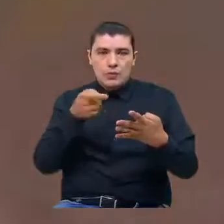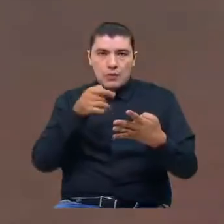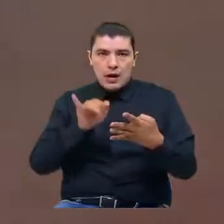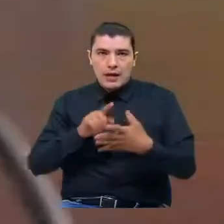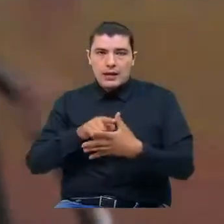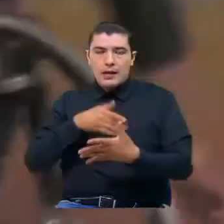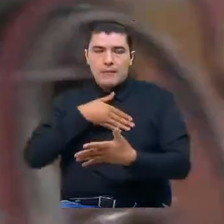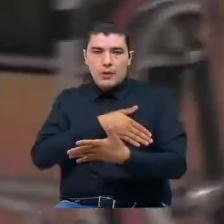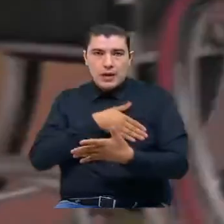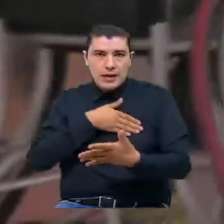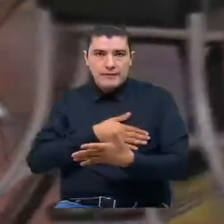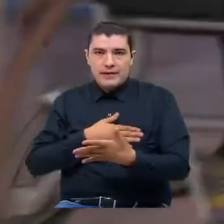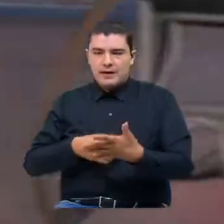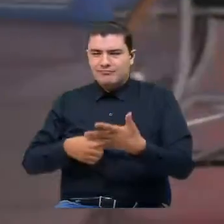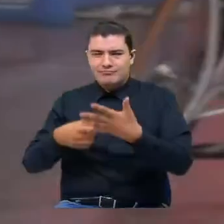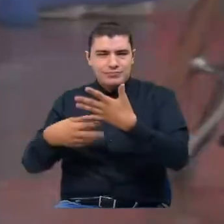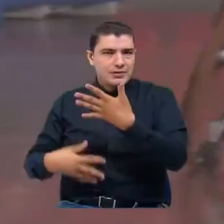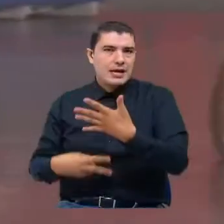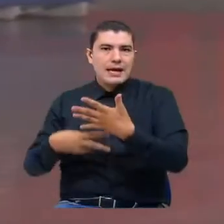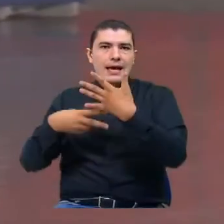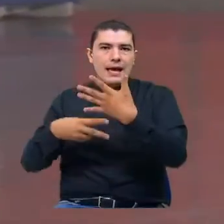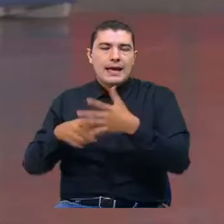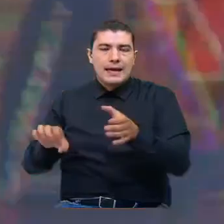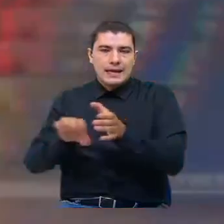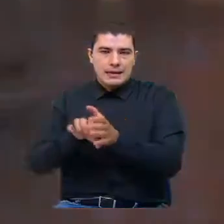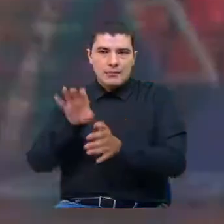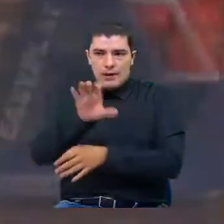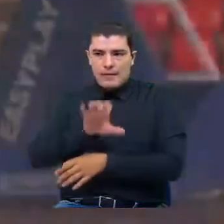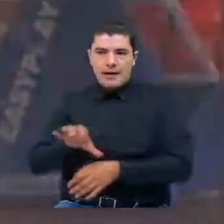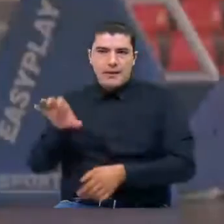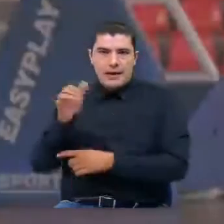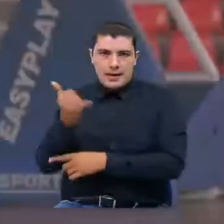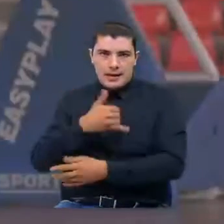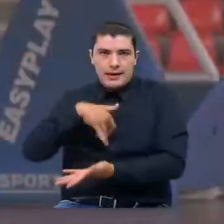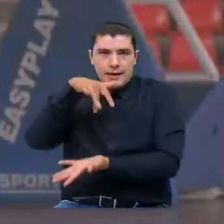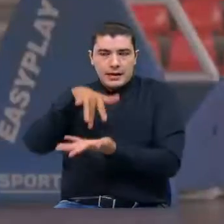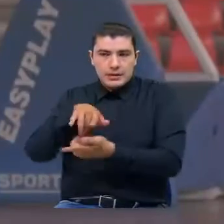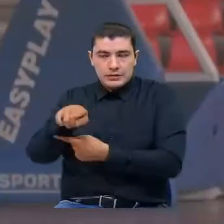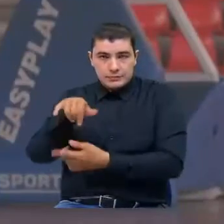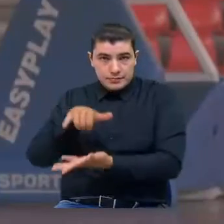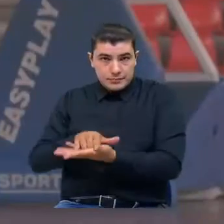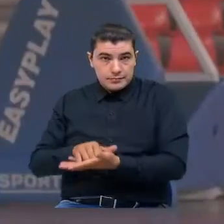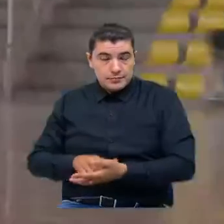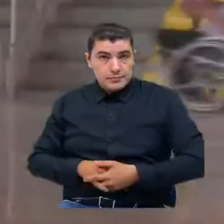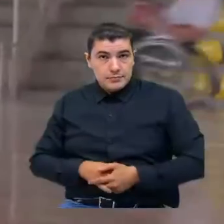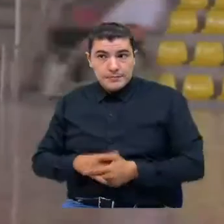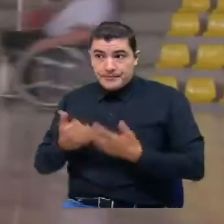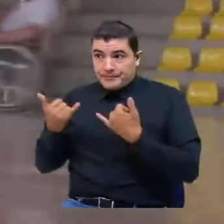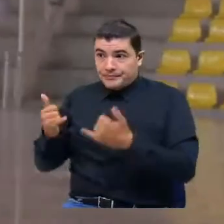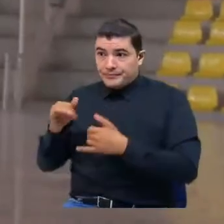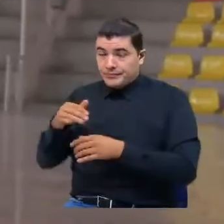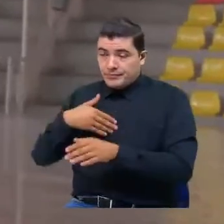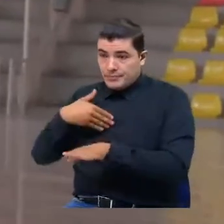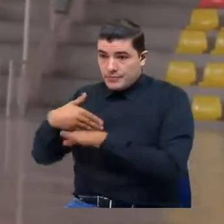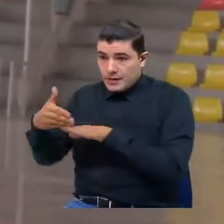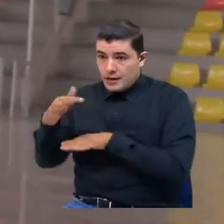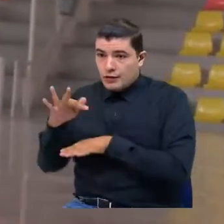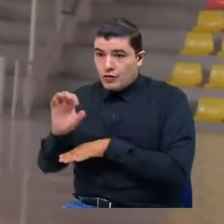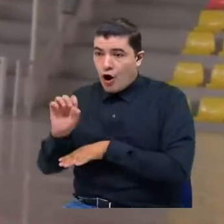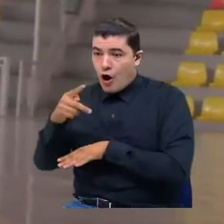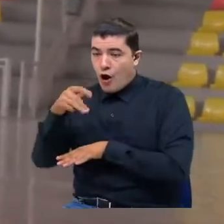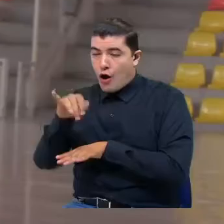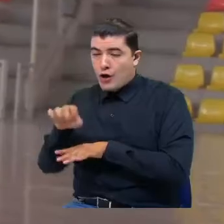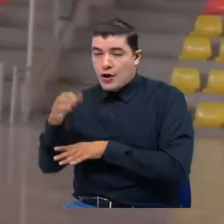cupos a la Copa América de Sao Paulo. Pero creo que bueno, que tenemos un equipo muy bueno, que después de Tokio, bueno, nos